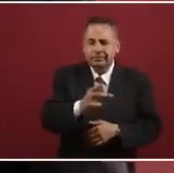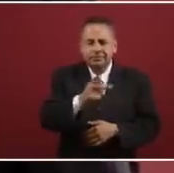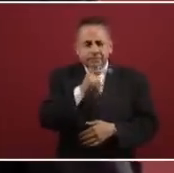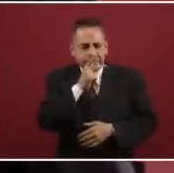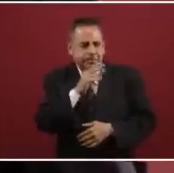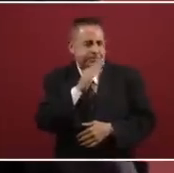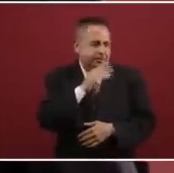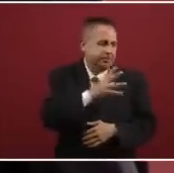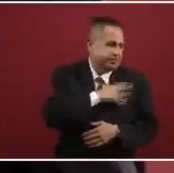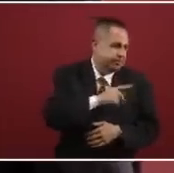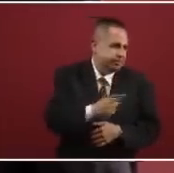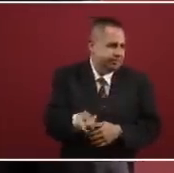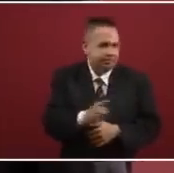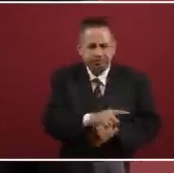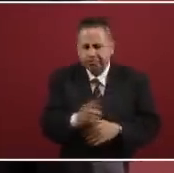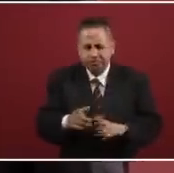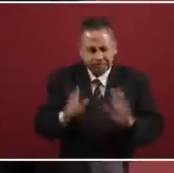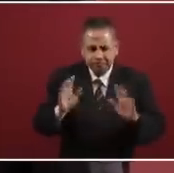hijos.